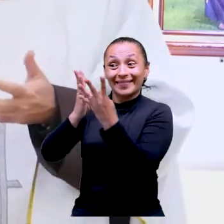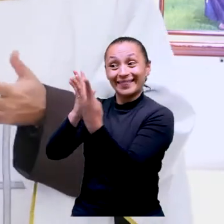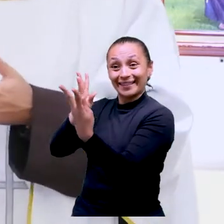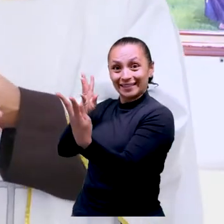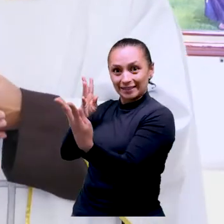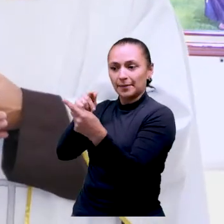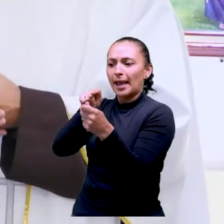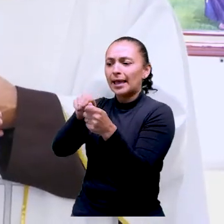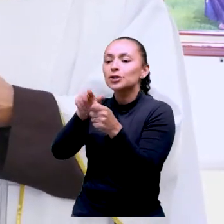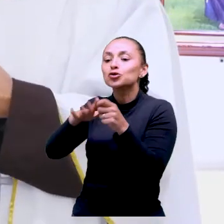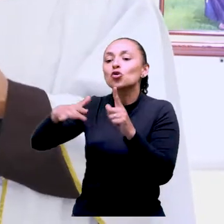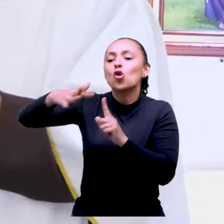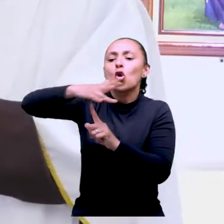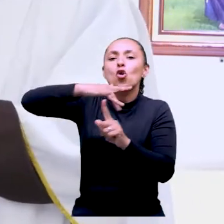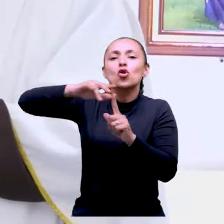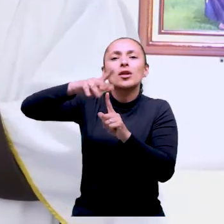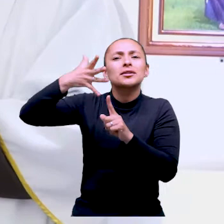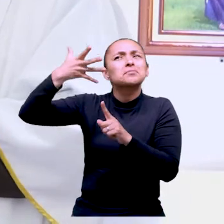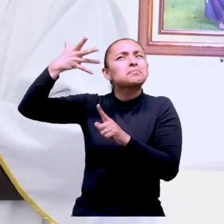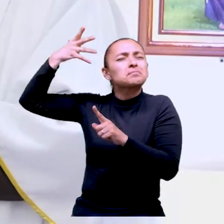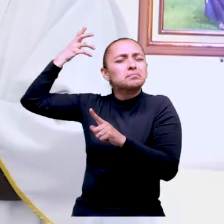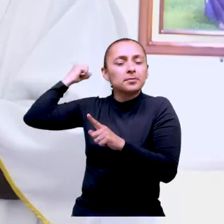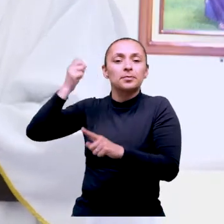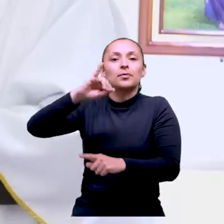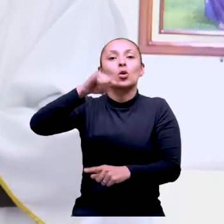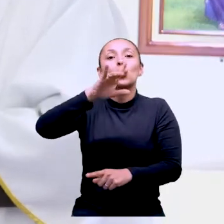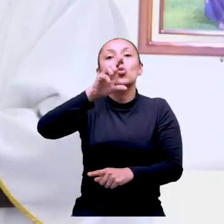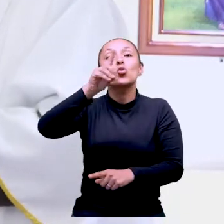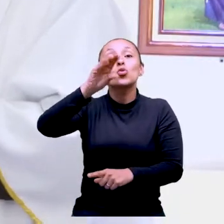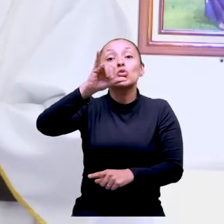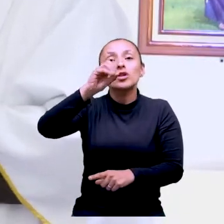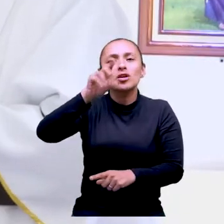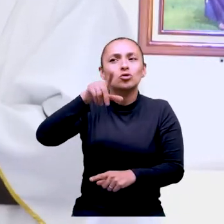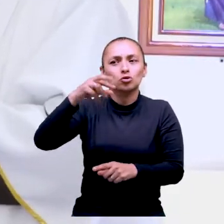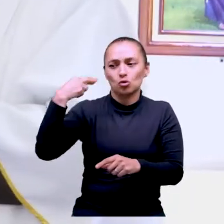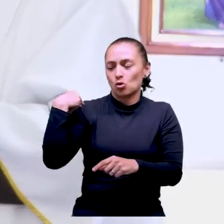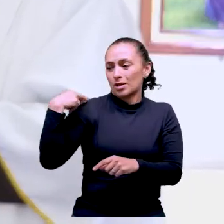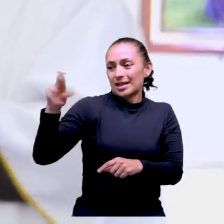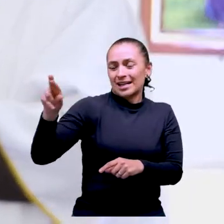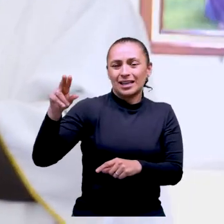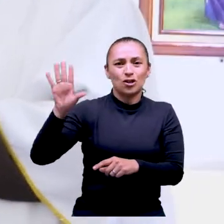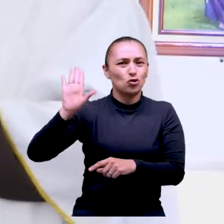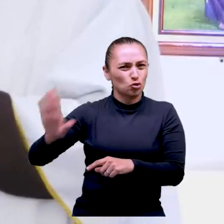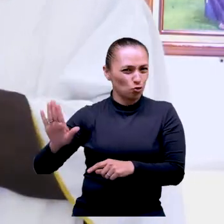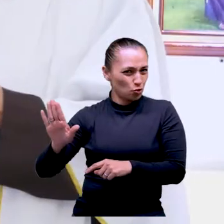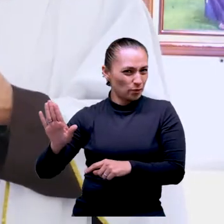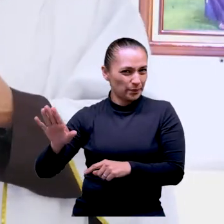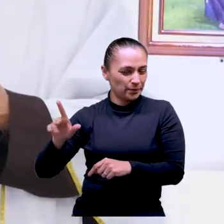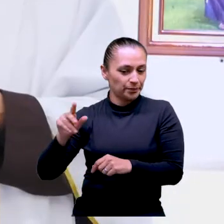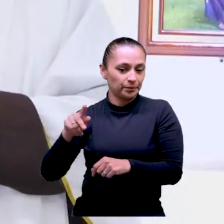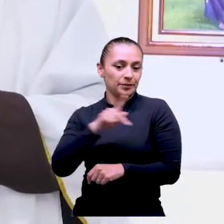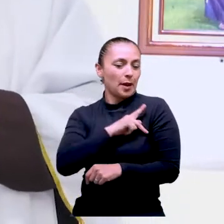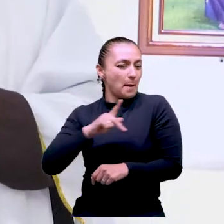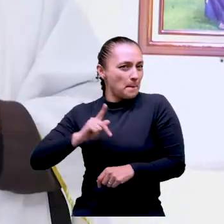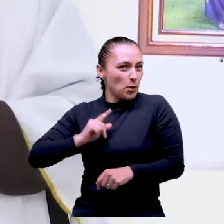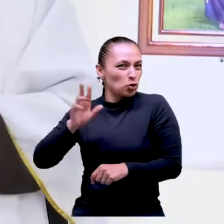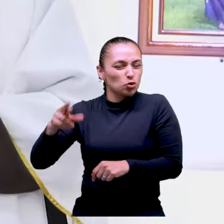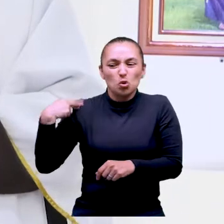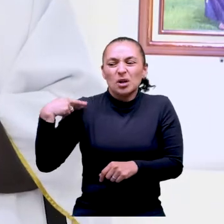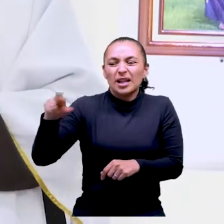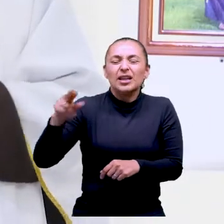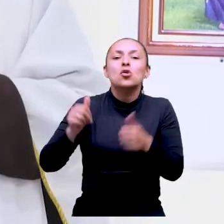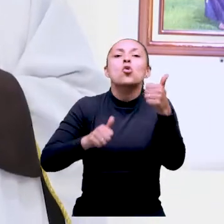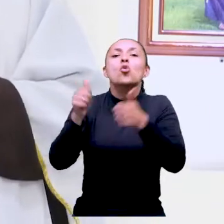primigenio o en sus discípulos viene de un contexto judío de una religión judaica